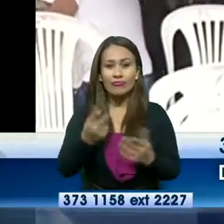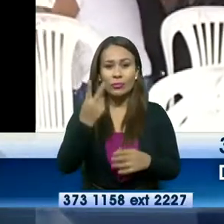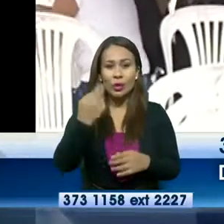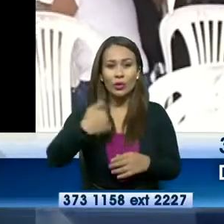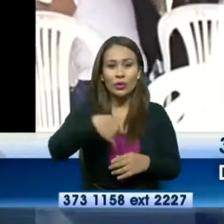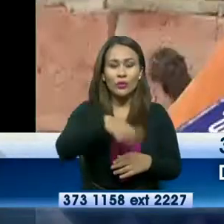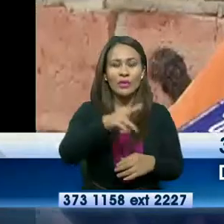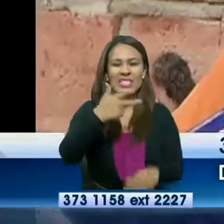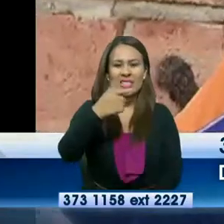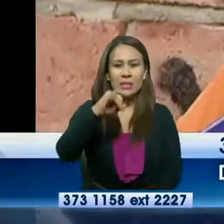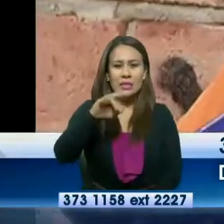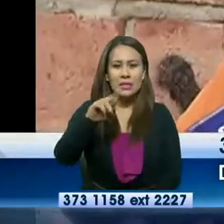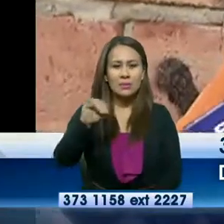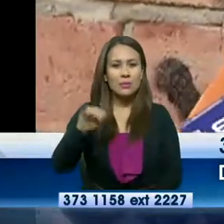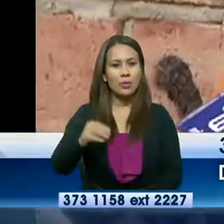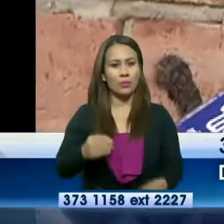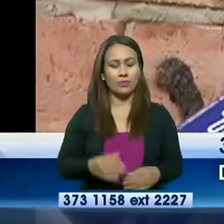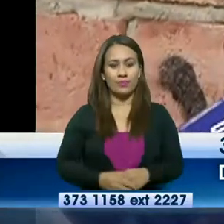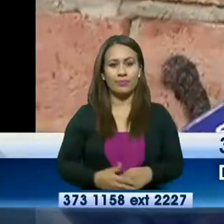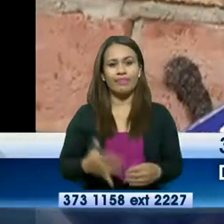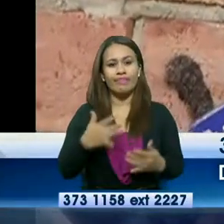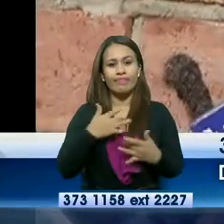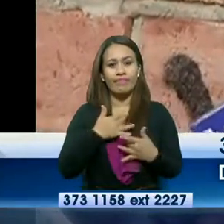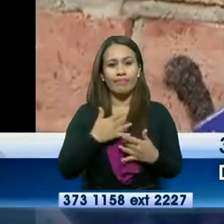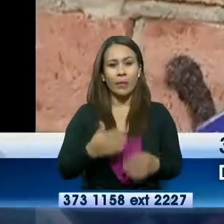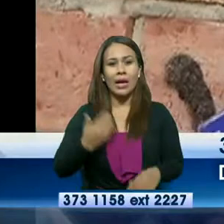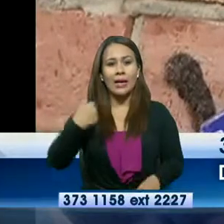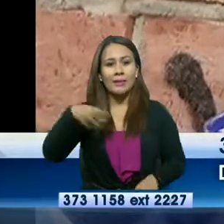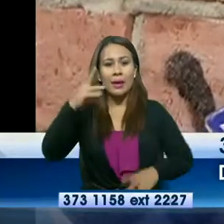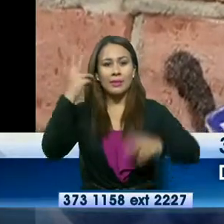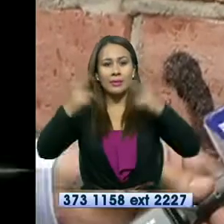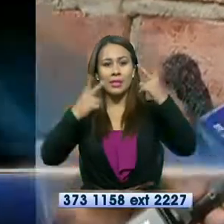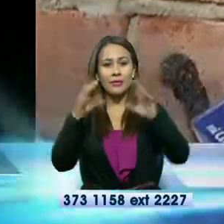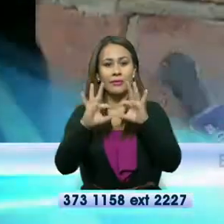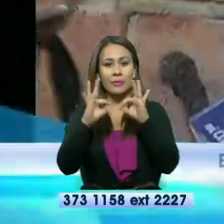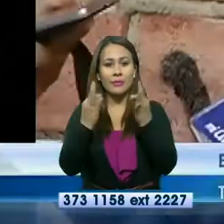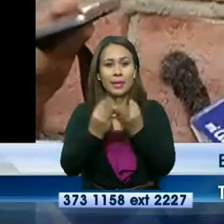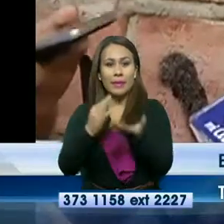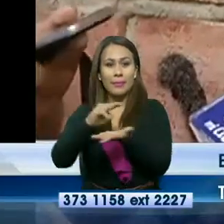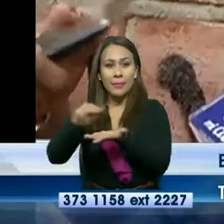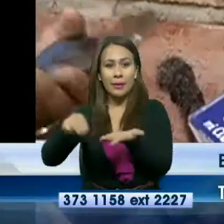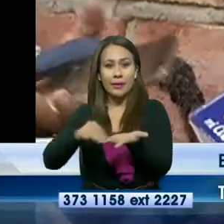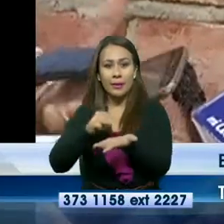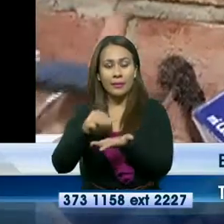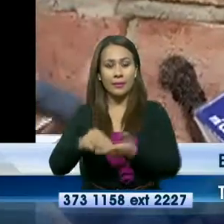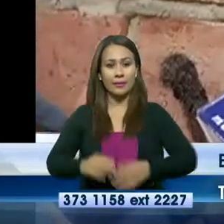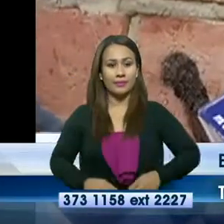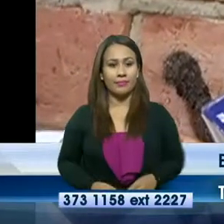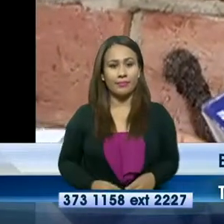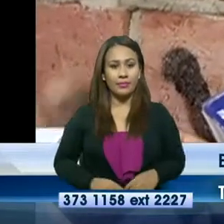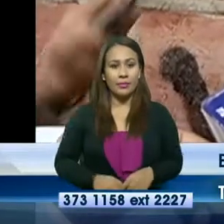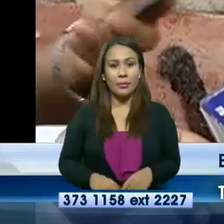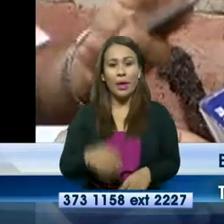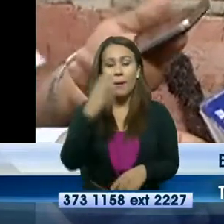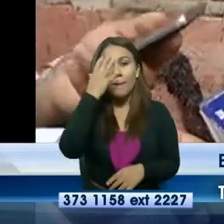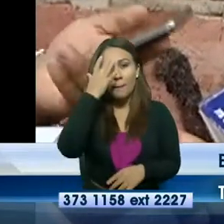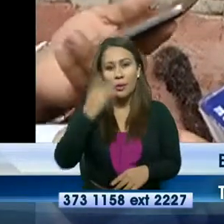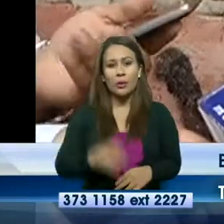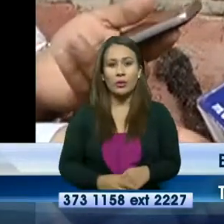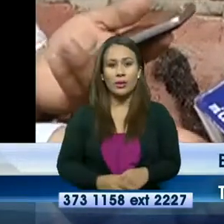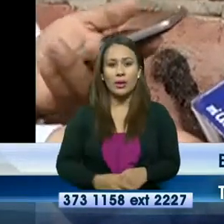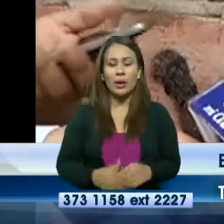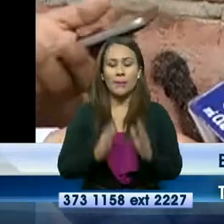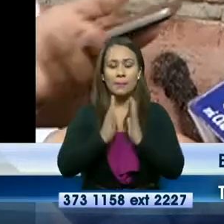La Chirimoya. Lamentablemente iban a donde un familiar que tenemos en Manabí, porque estaban dándole